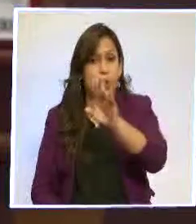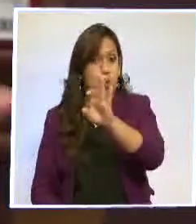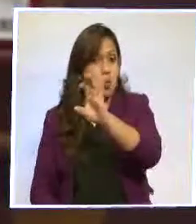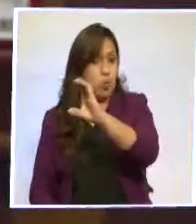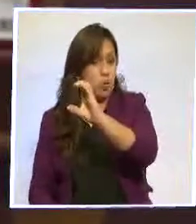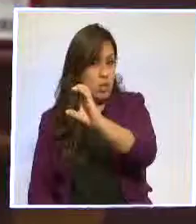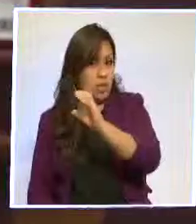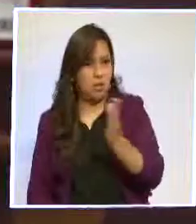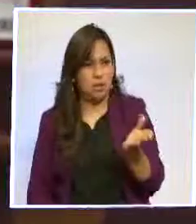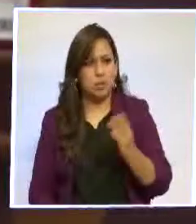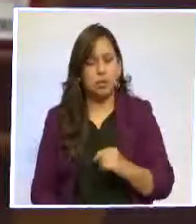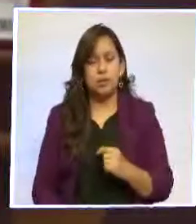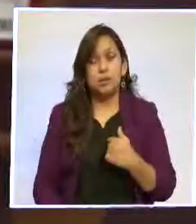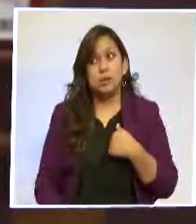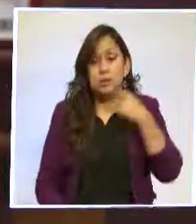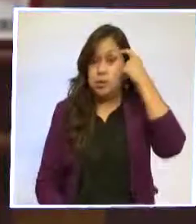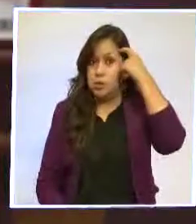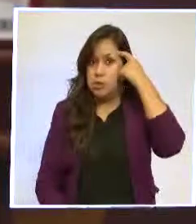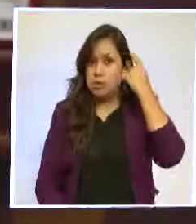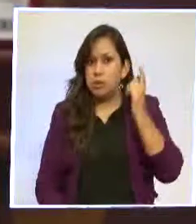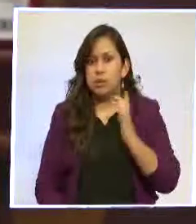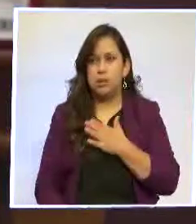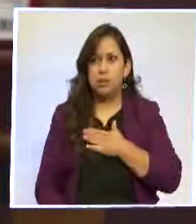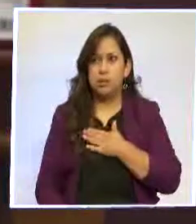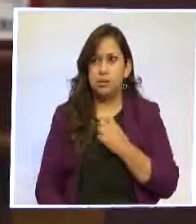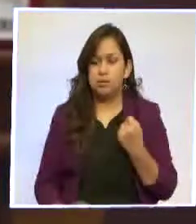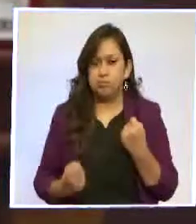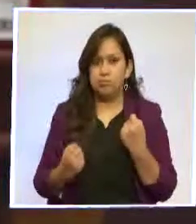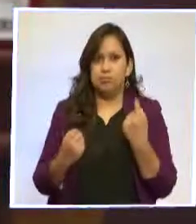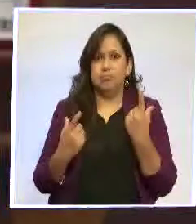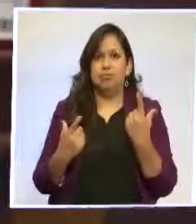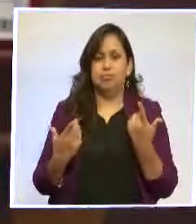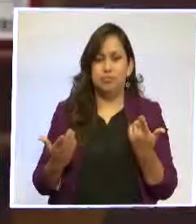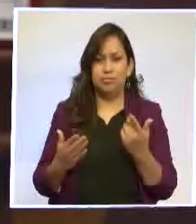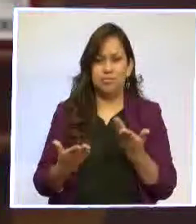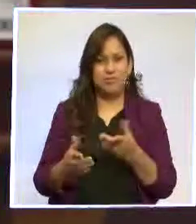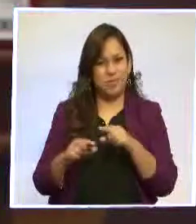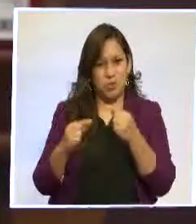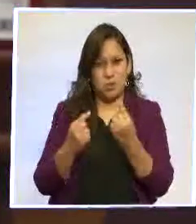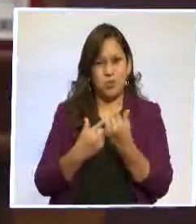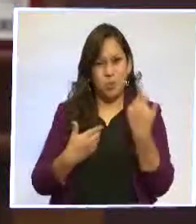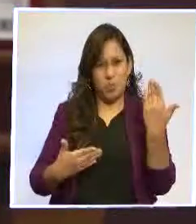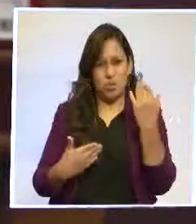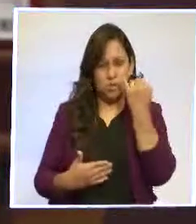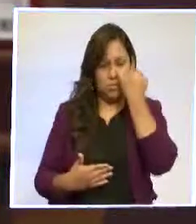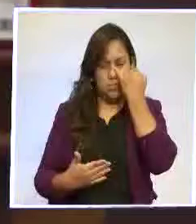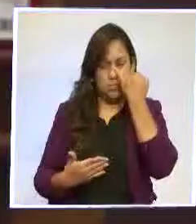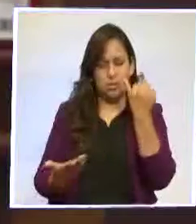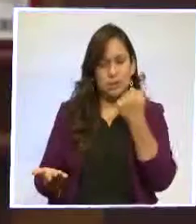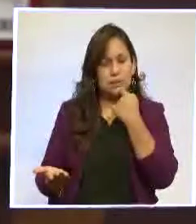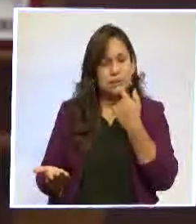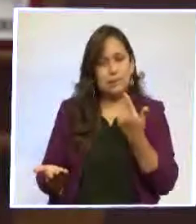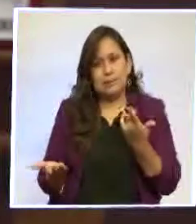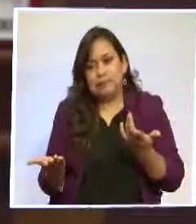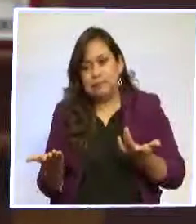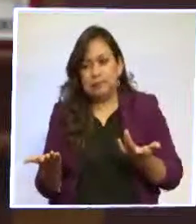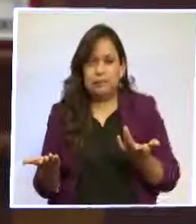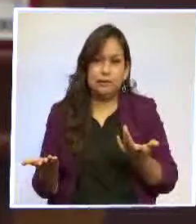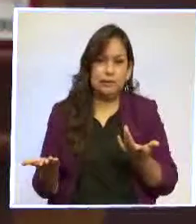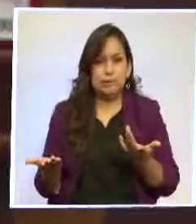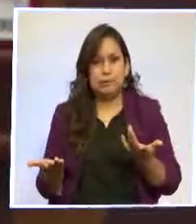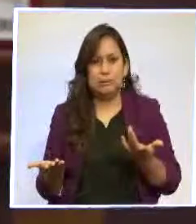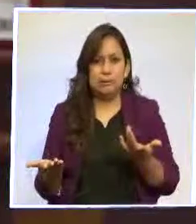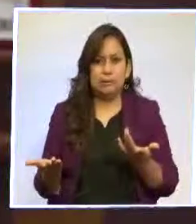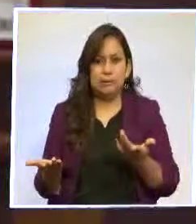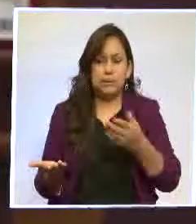hay una reacción a una inclinación que ha tenido el movimiento Pachacútic, lastimosamente, a tener una situación veleidosa